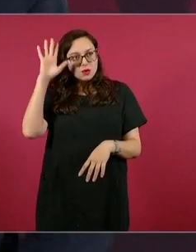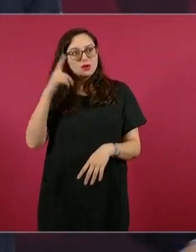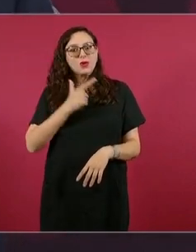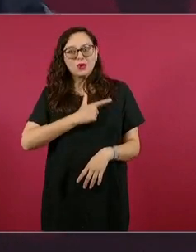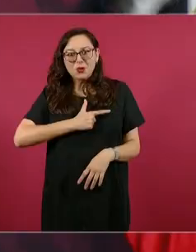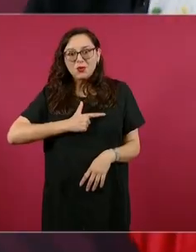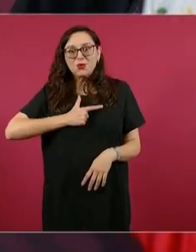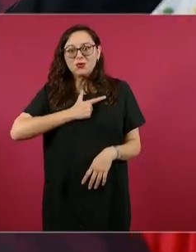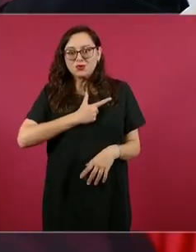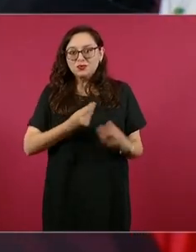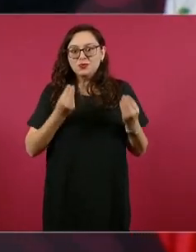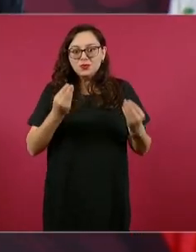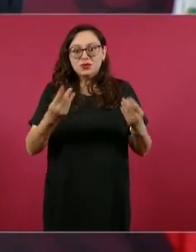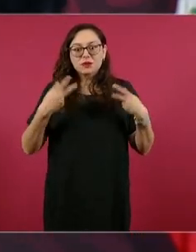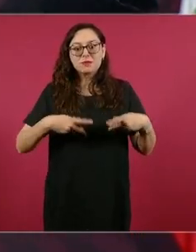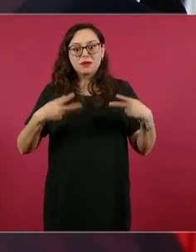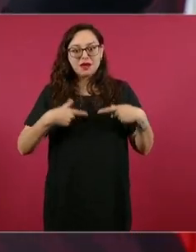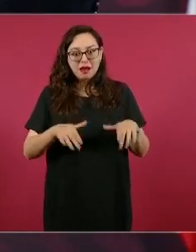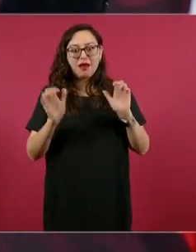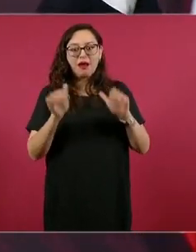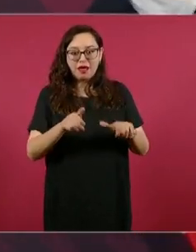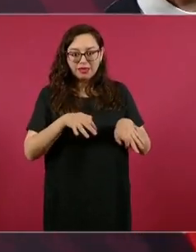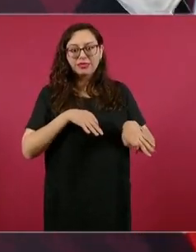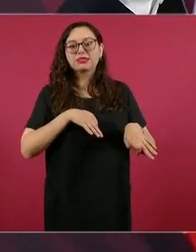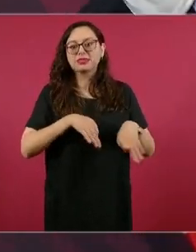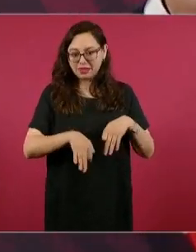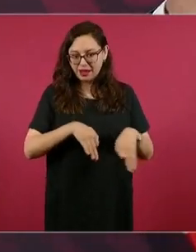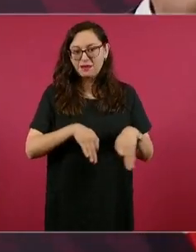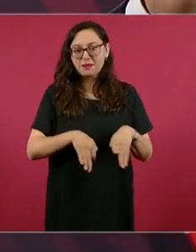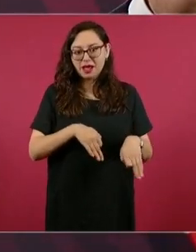gratificante ir y ver